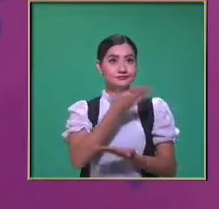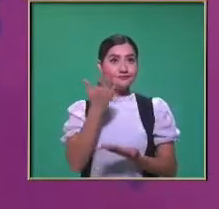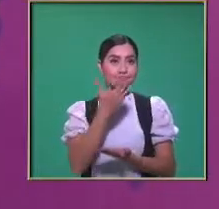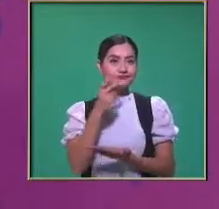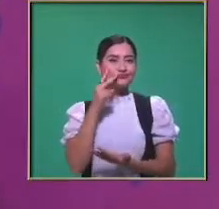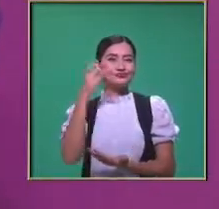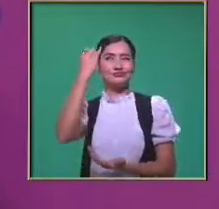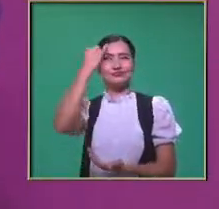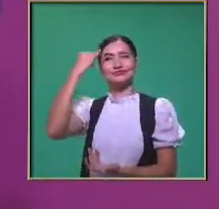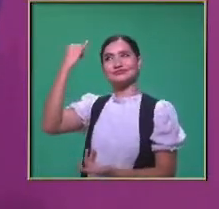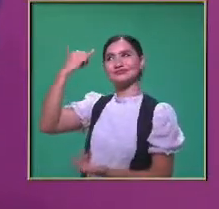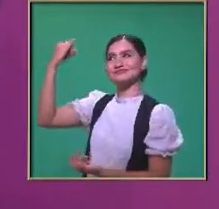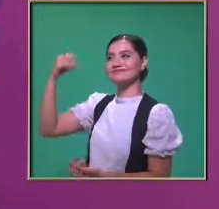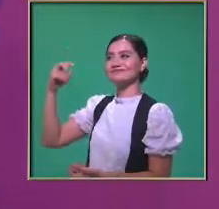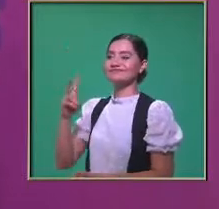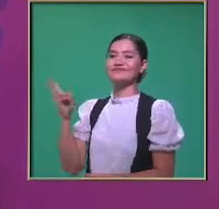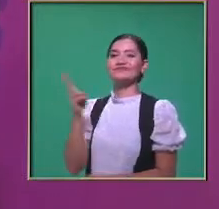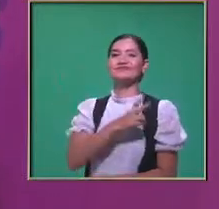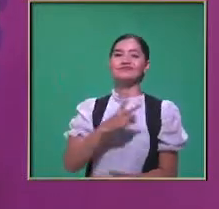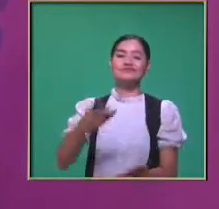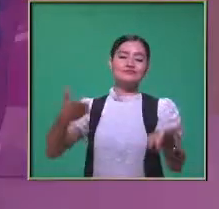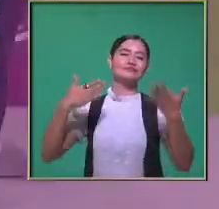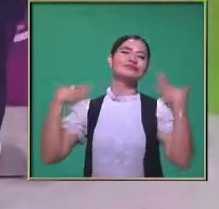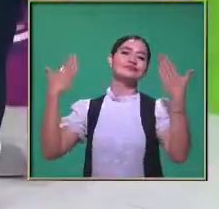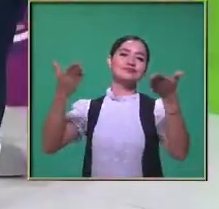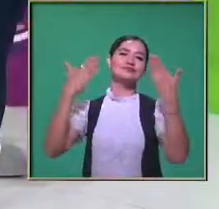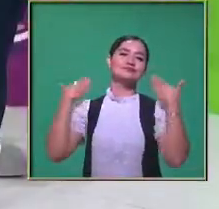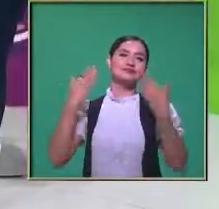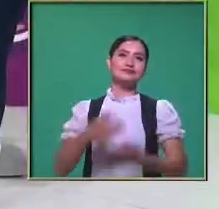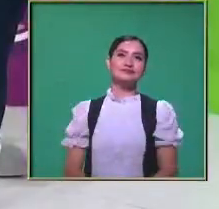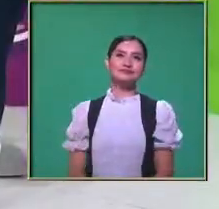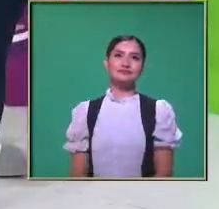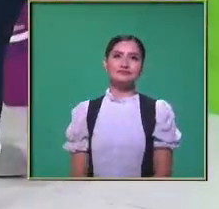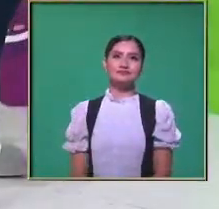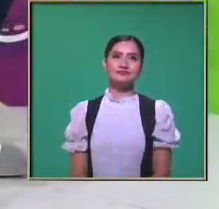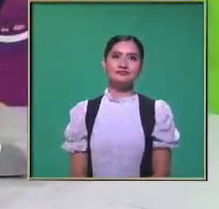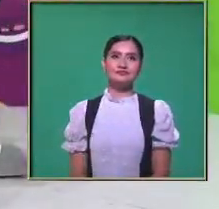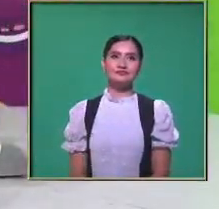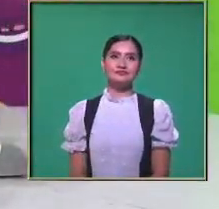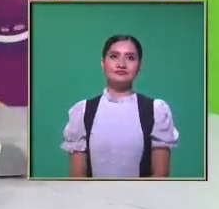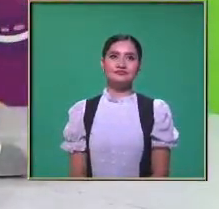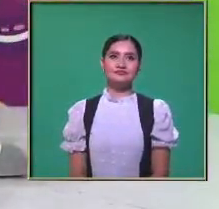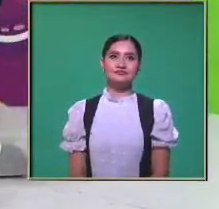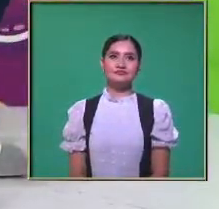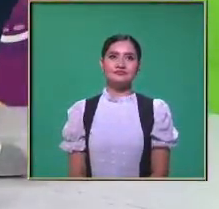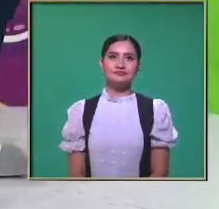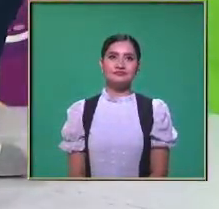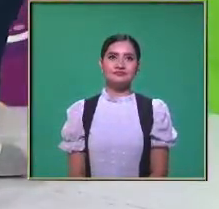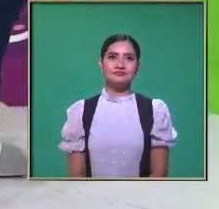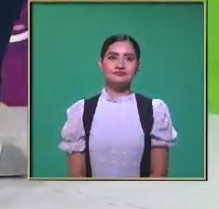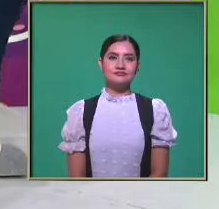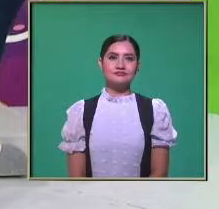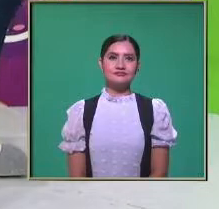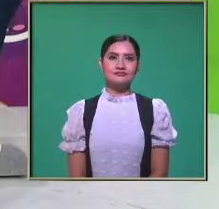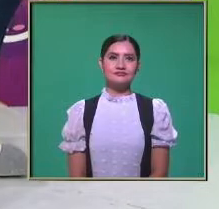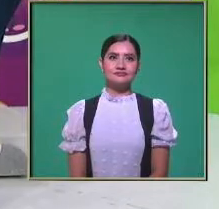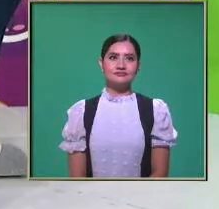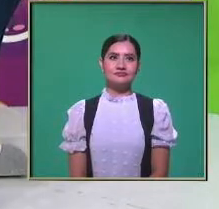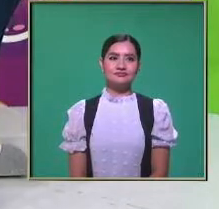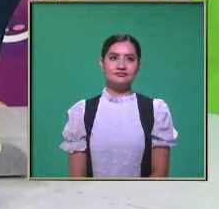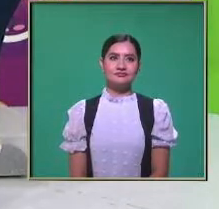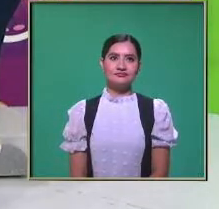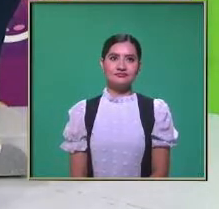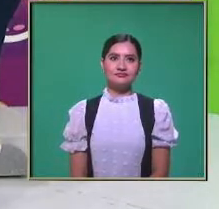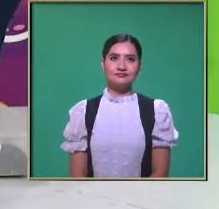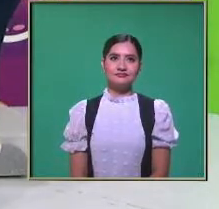del viento. Entonces en casa pues hay ventiladores, ¿verdad, Clau? Pues sí. Y a lo mejor podemos entonces, si quieres tú que estás más cerquita, podemos comenzar